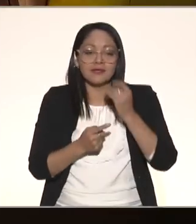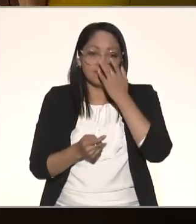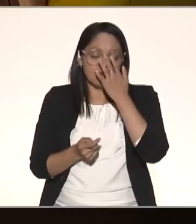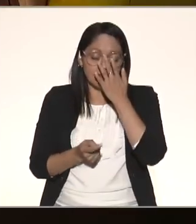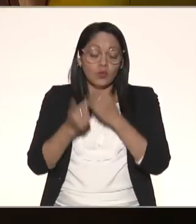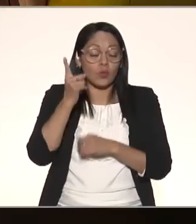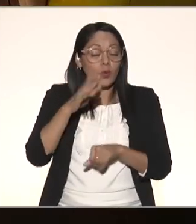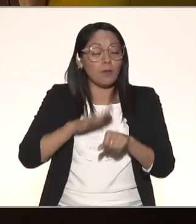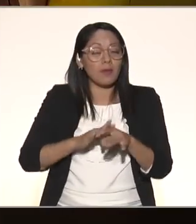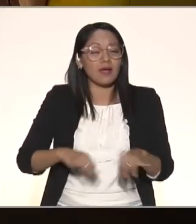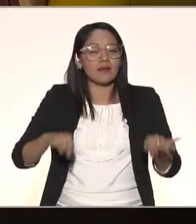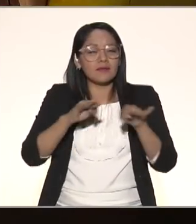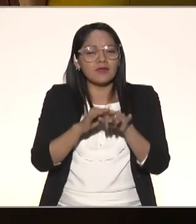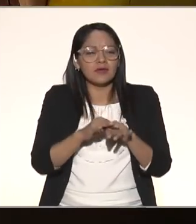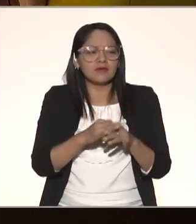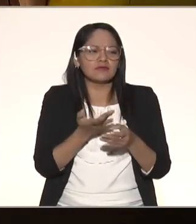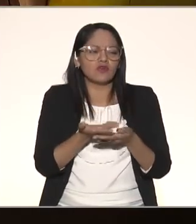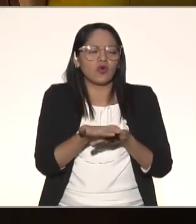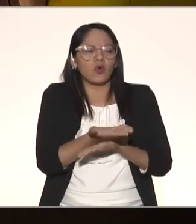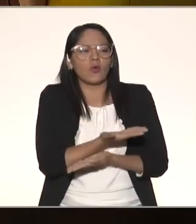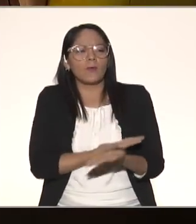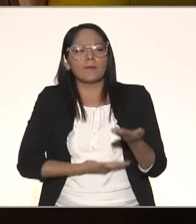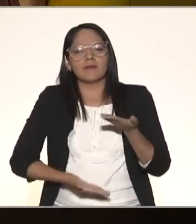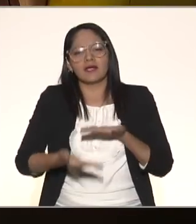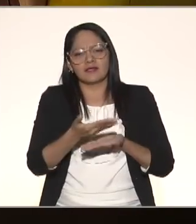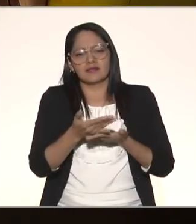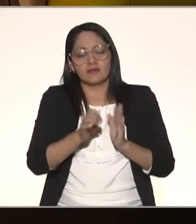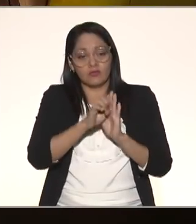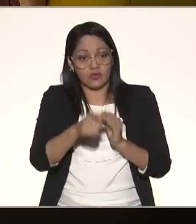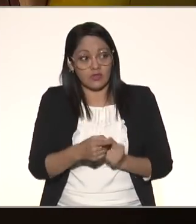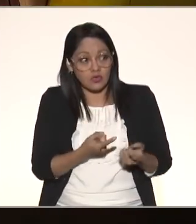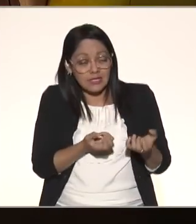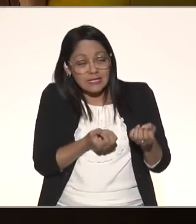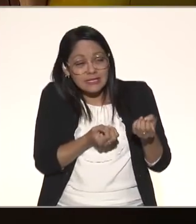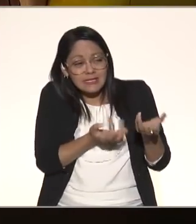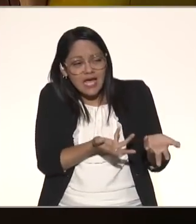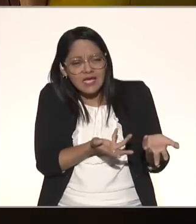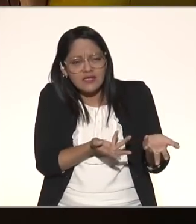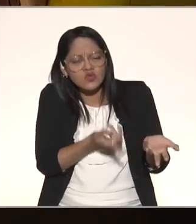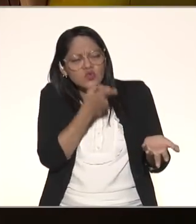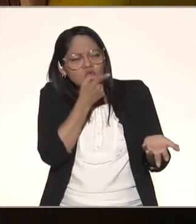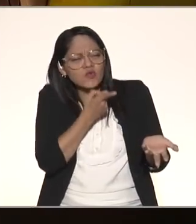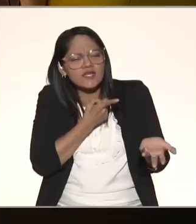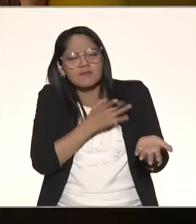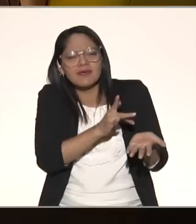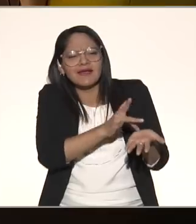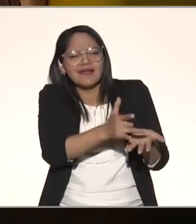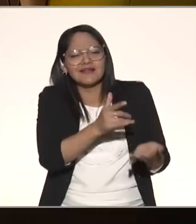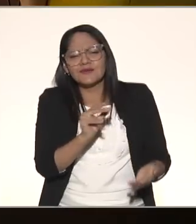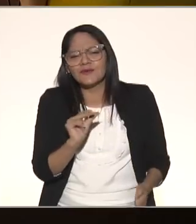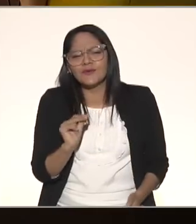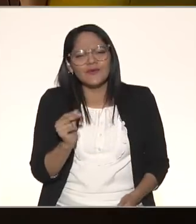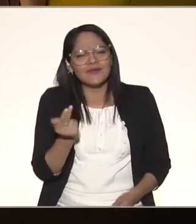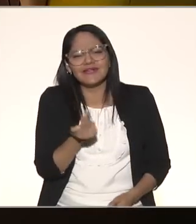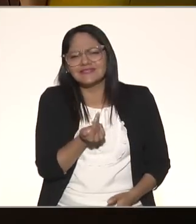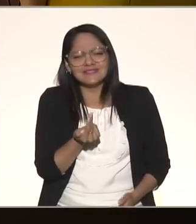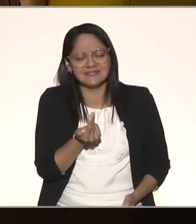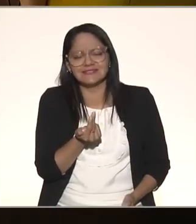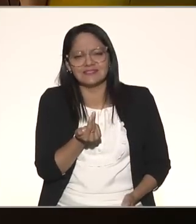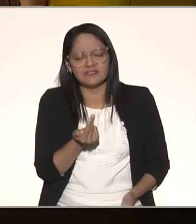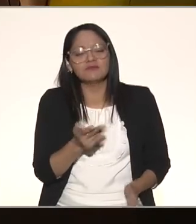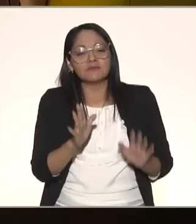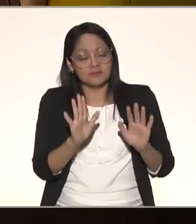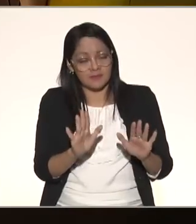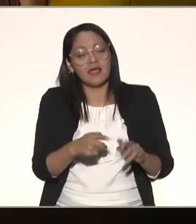valiosa es te lo estoy compartiendo si yo te doy algo no lo necesito o sea no necesito que me des agradecimiento pero